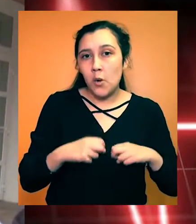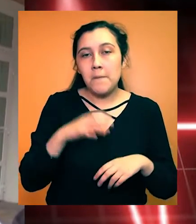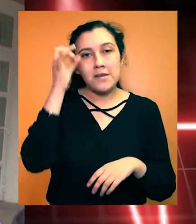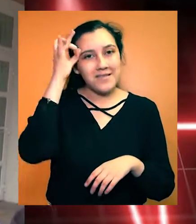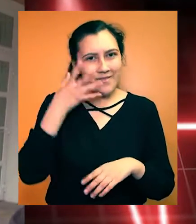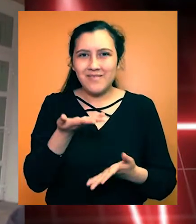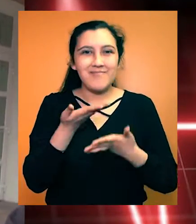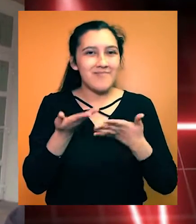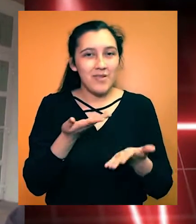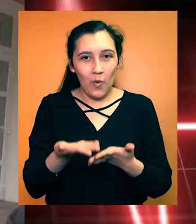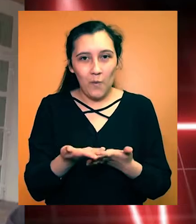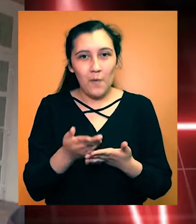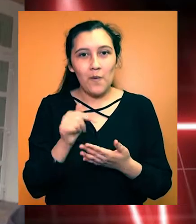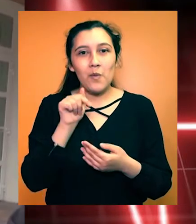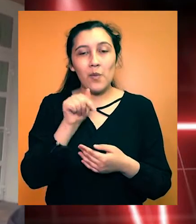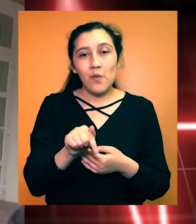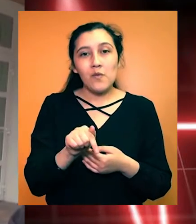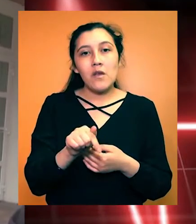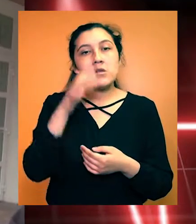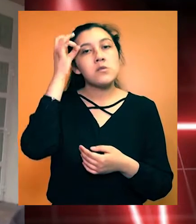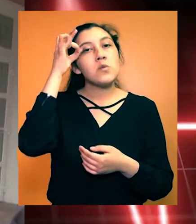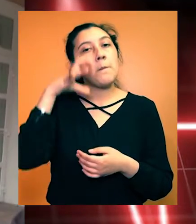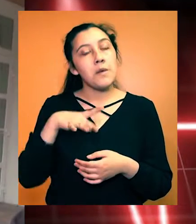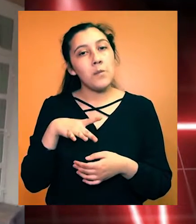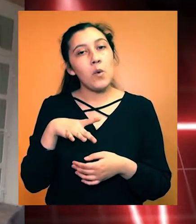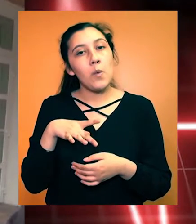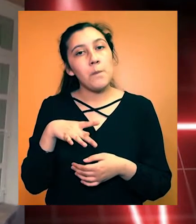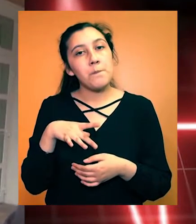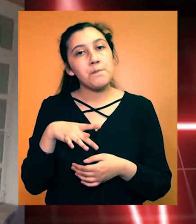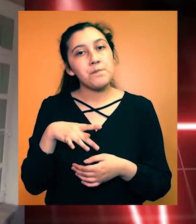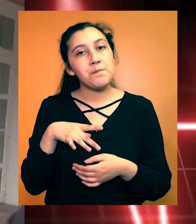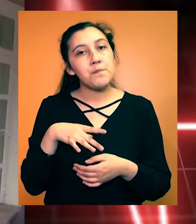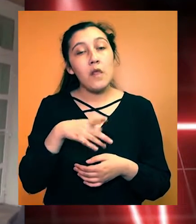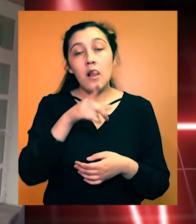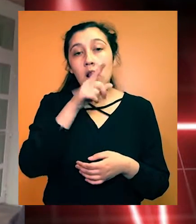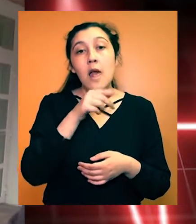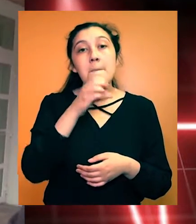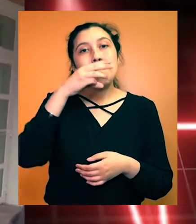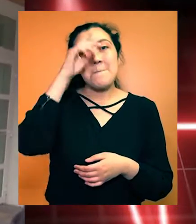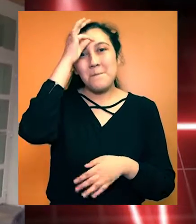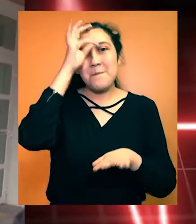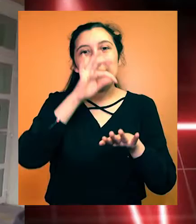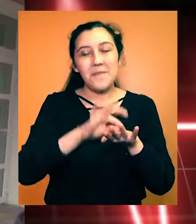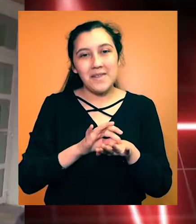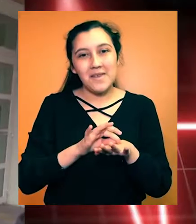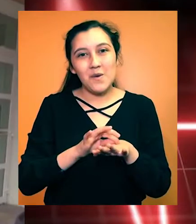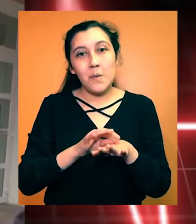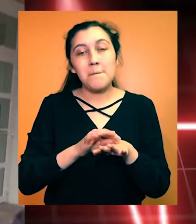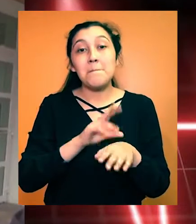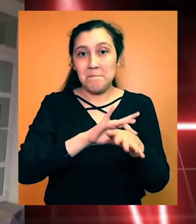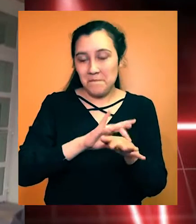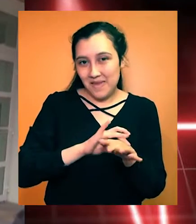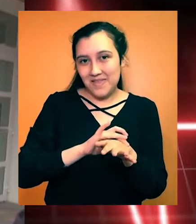y específica, y en ese punto fue corroborado por parte del servicio médico legal, en el sentido de que no solo con una